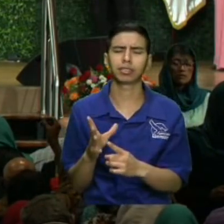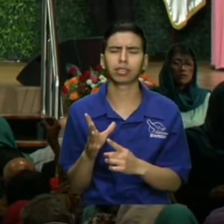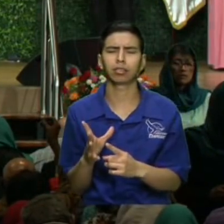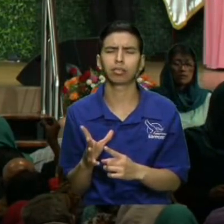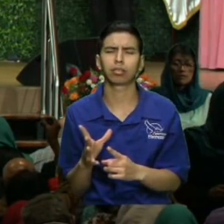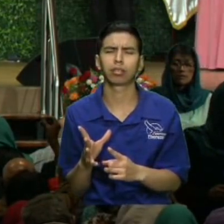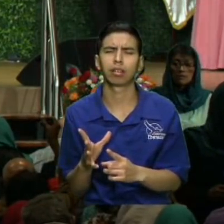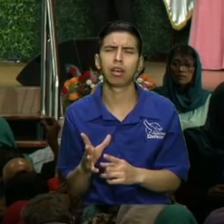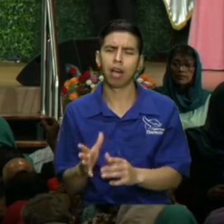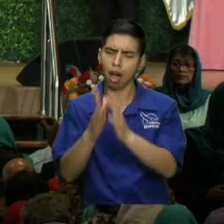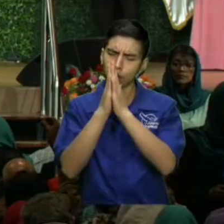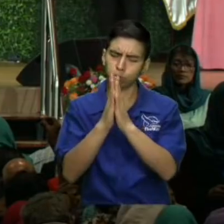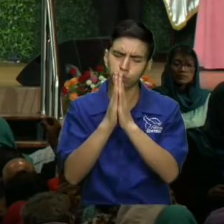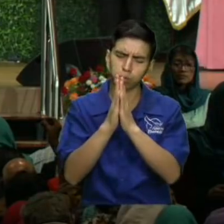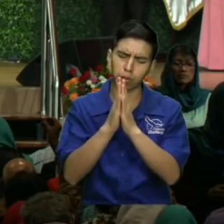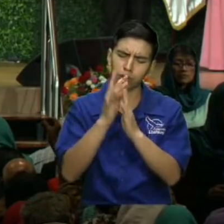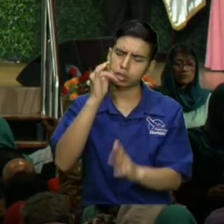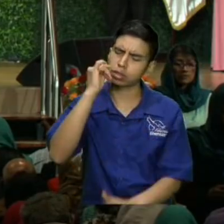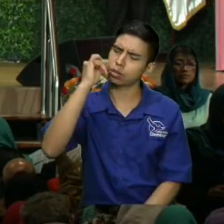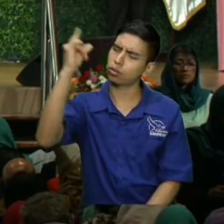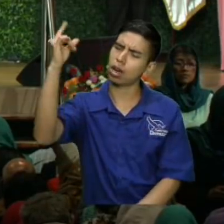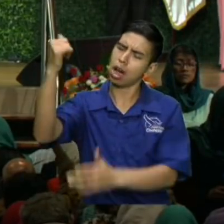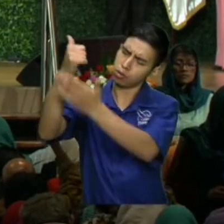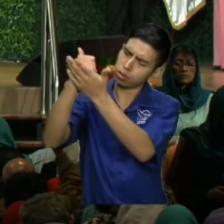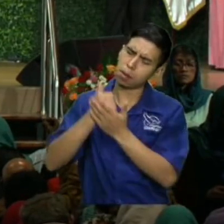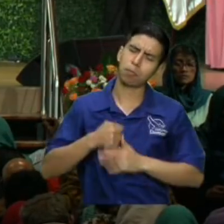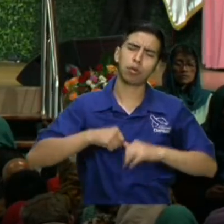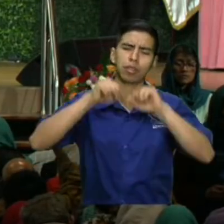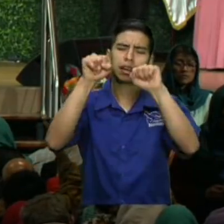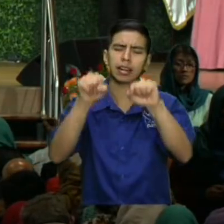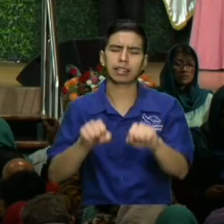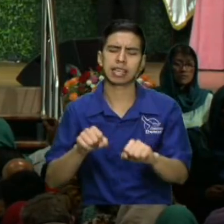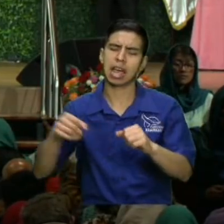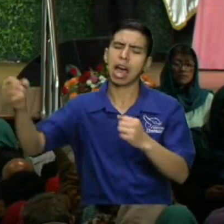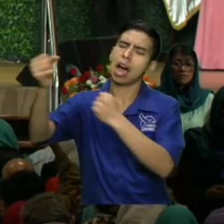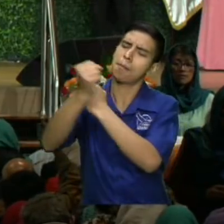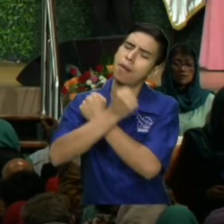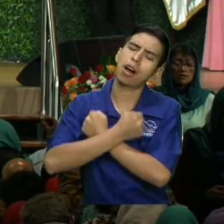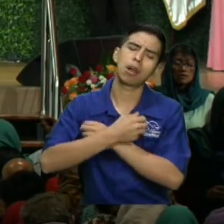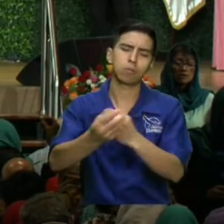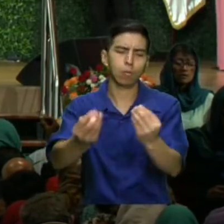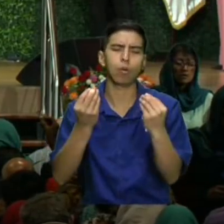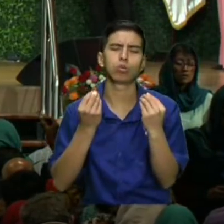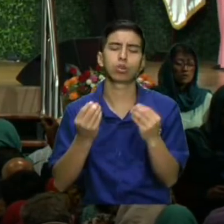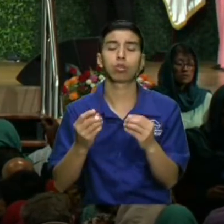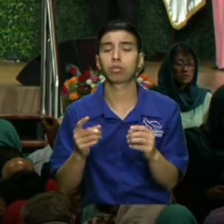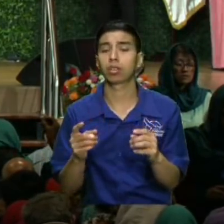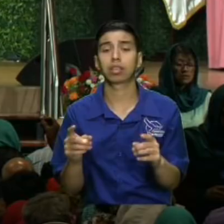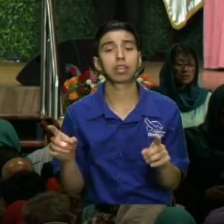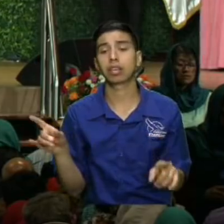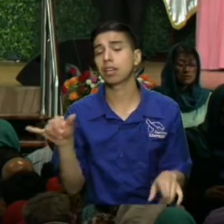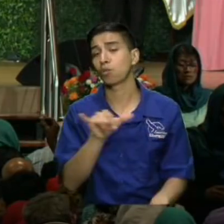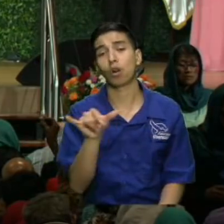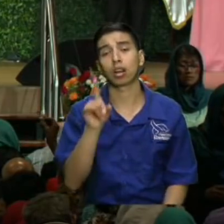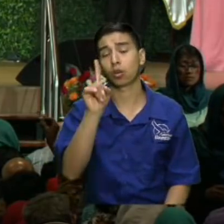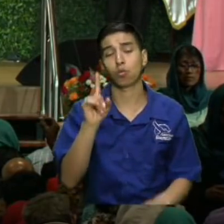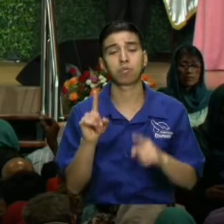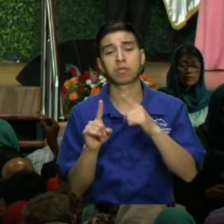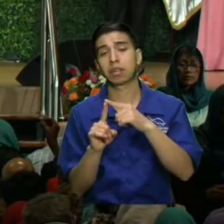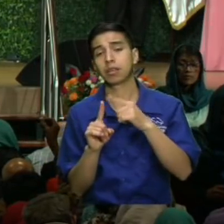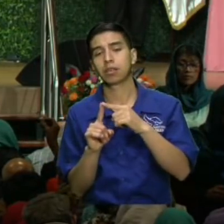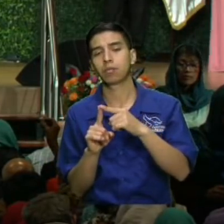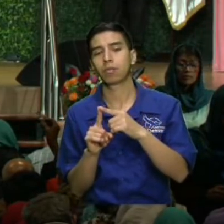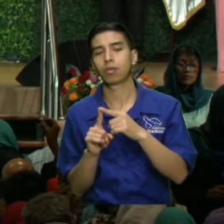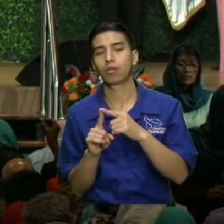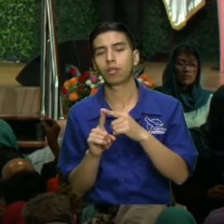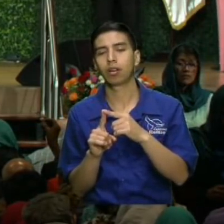Ayúdanos a poderles amar. Pero como un principio, ayúdanos a poderles